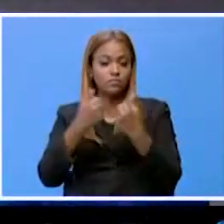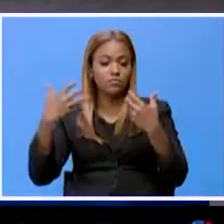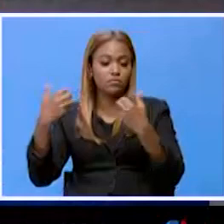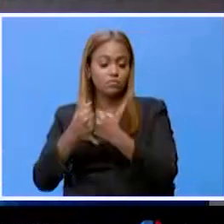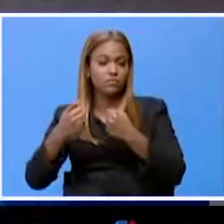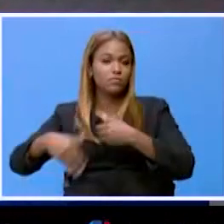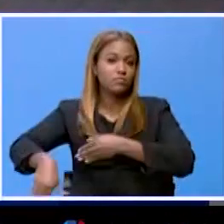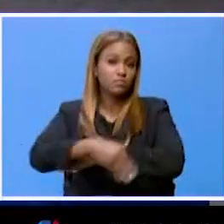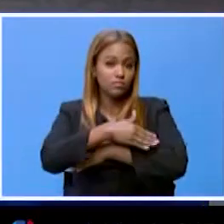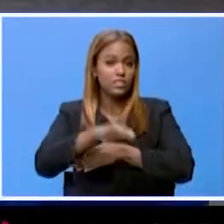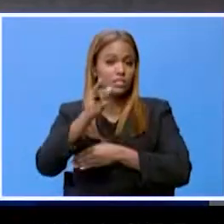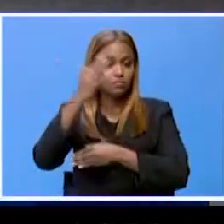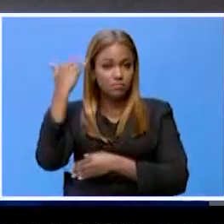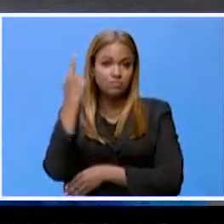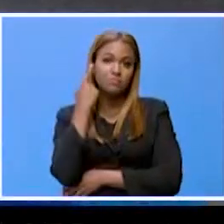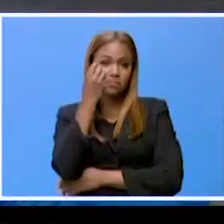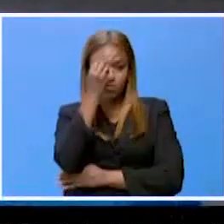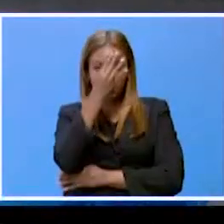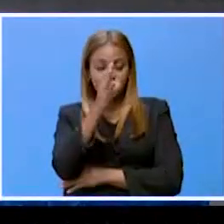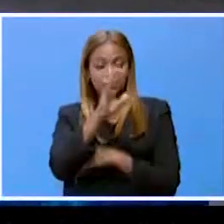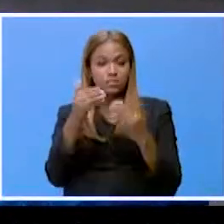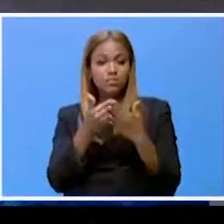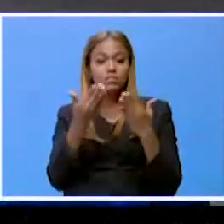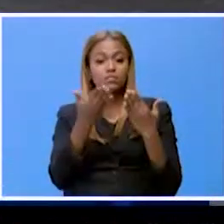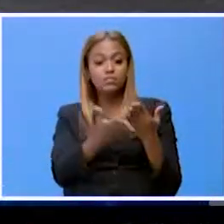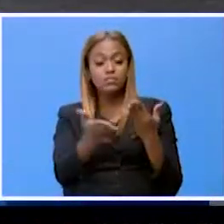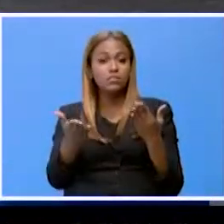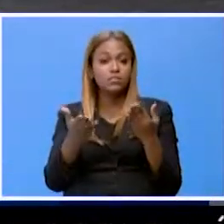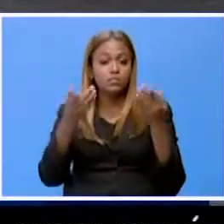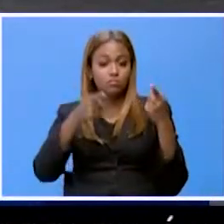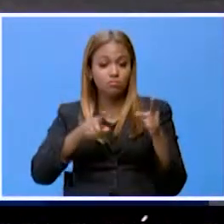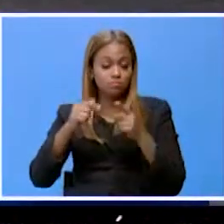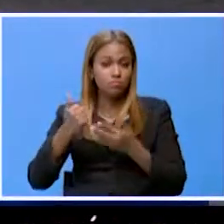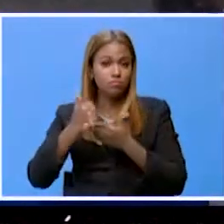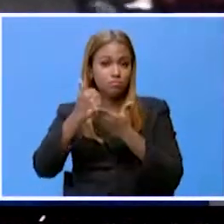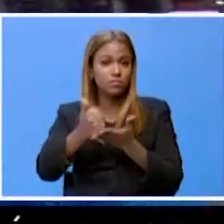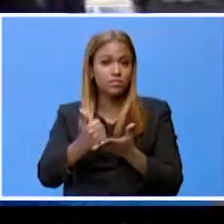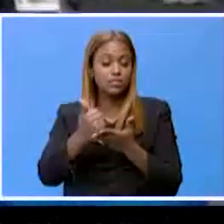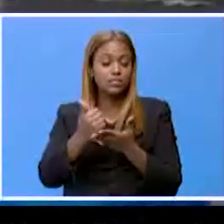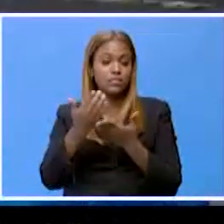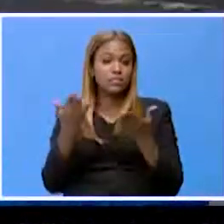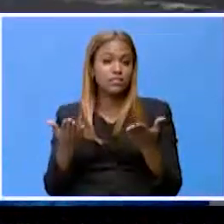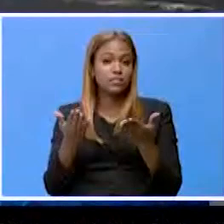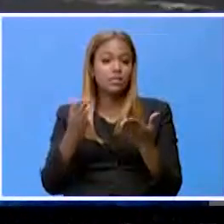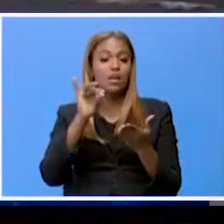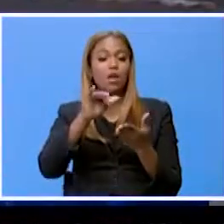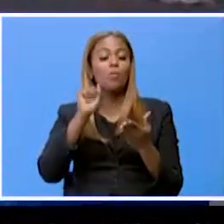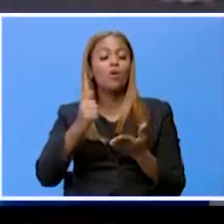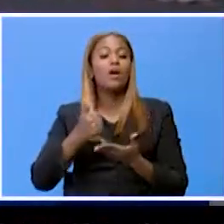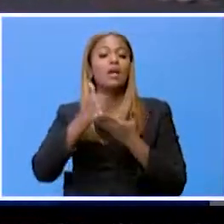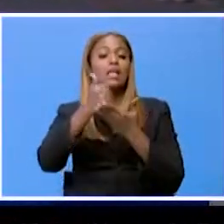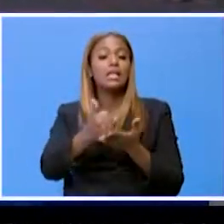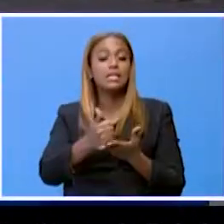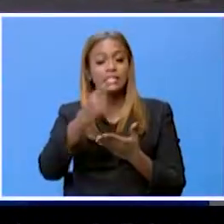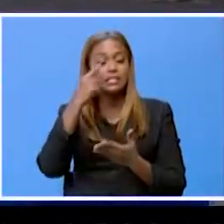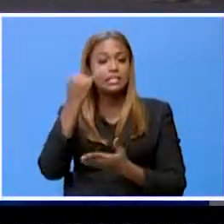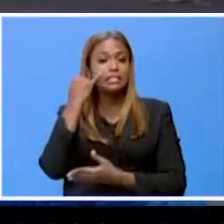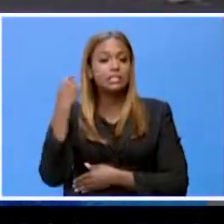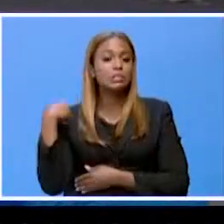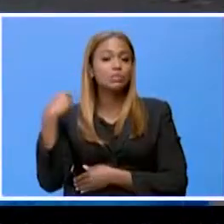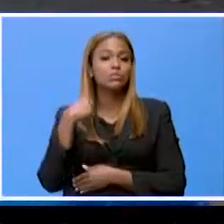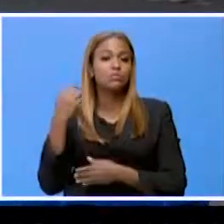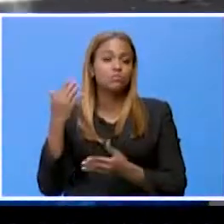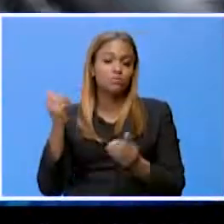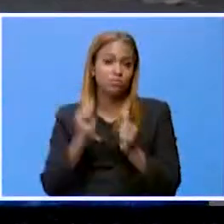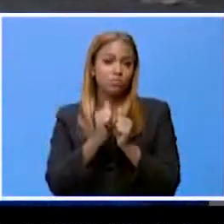tránsito, como dije en el principio. Pero todas estas iniciativas quedan cortas si nosotros como ciudadanía no ponemos de